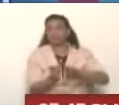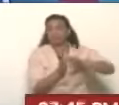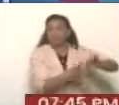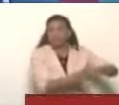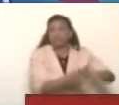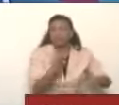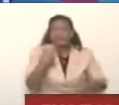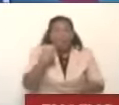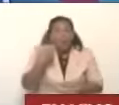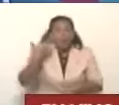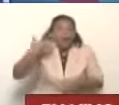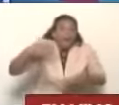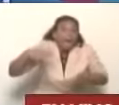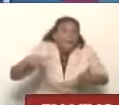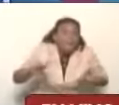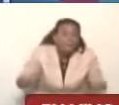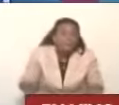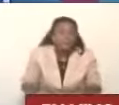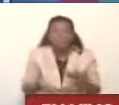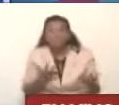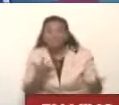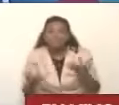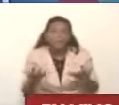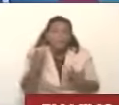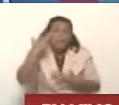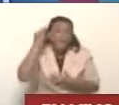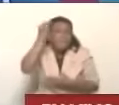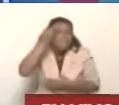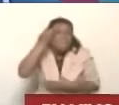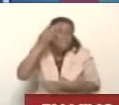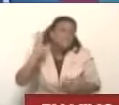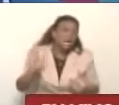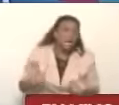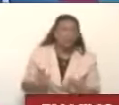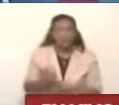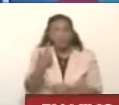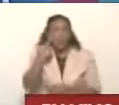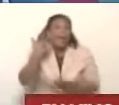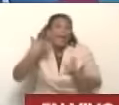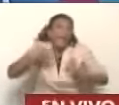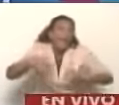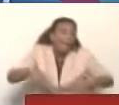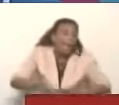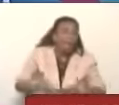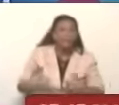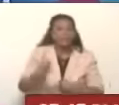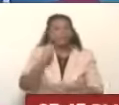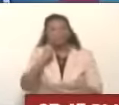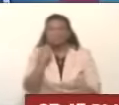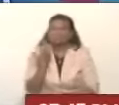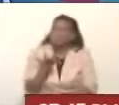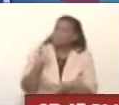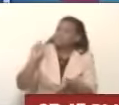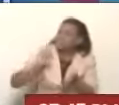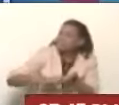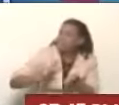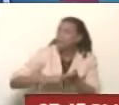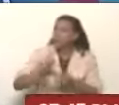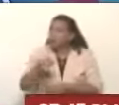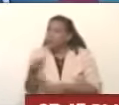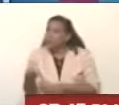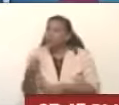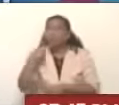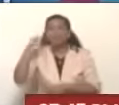Lo que podía ser una presunción, llaman los investigadores, Silvia, una presunción,